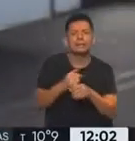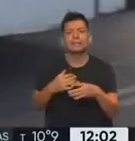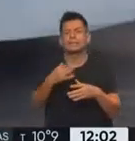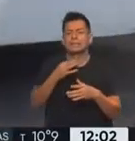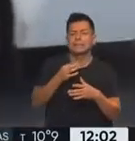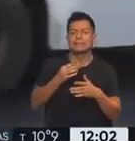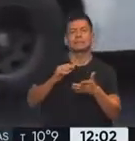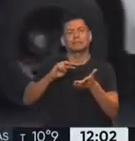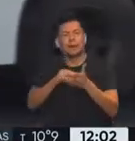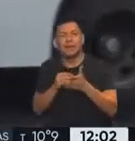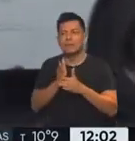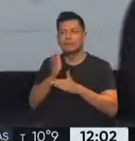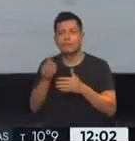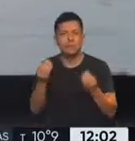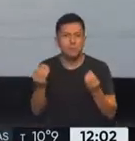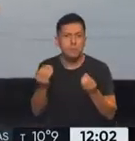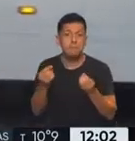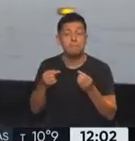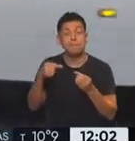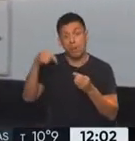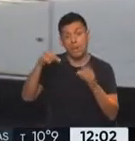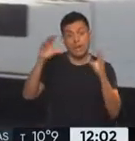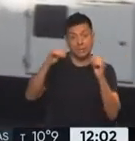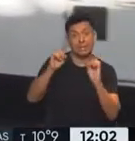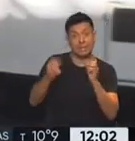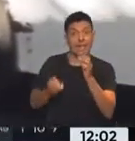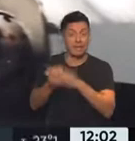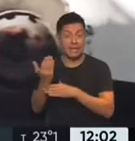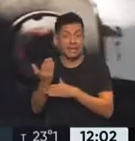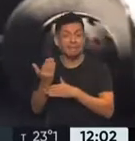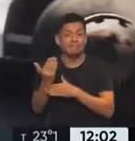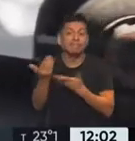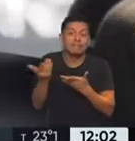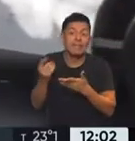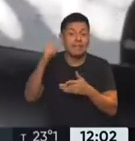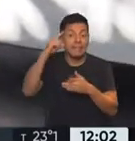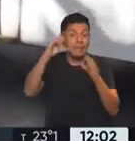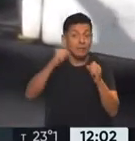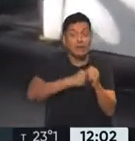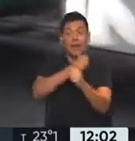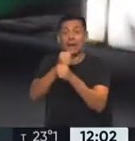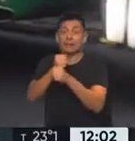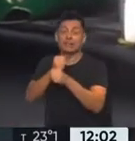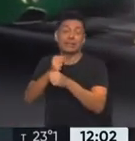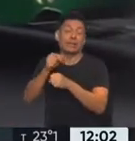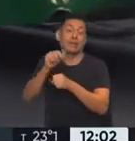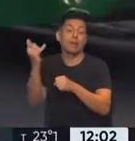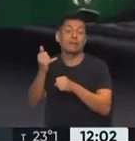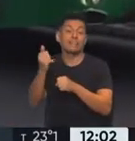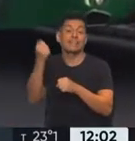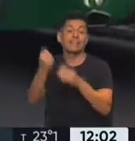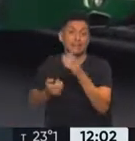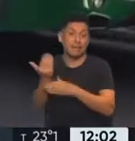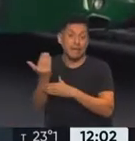bueno, mañana, en la primera mañana, pero también esta noche, porque esta medida, contábamos, sería desde las 22 de hoy, día miércoles,